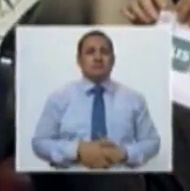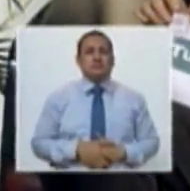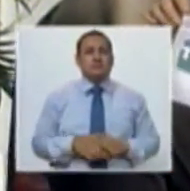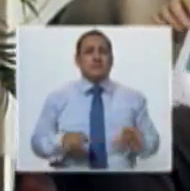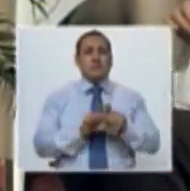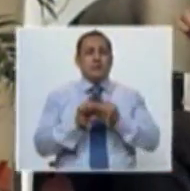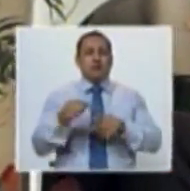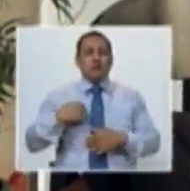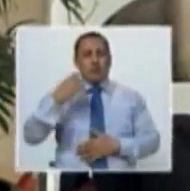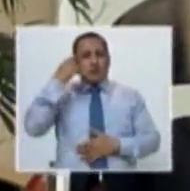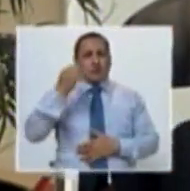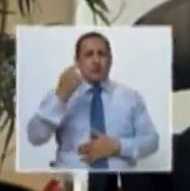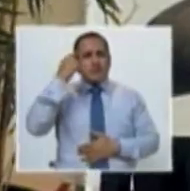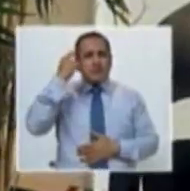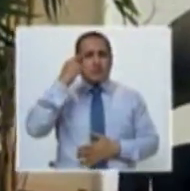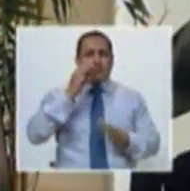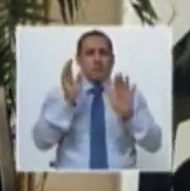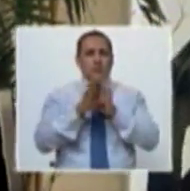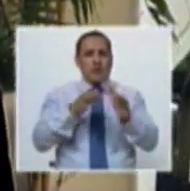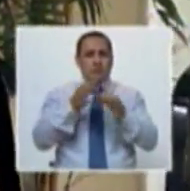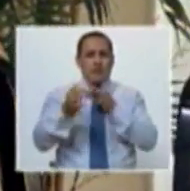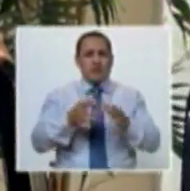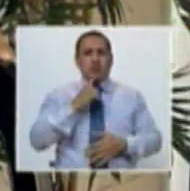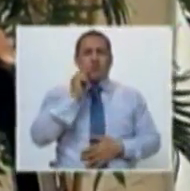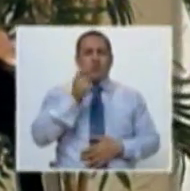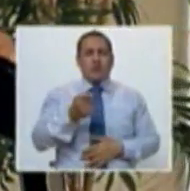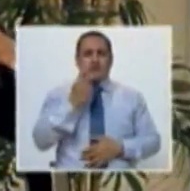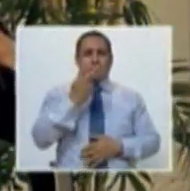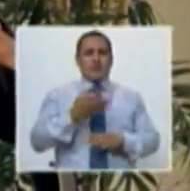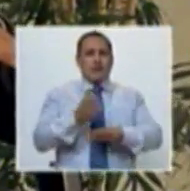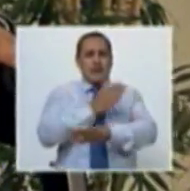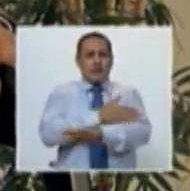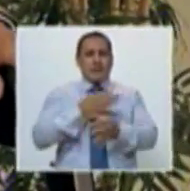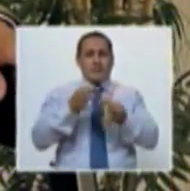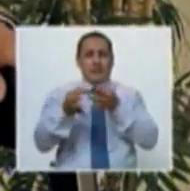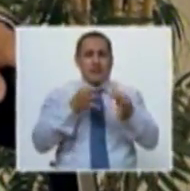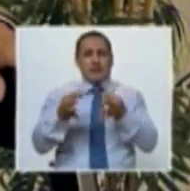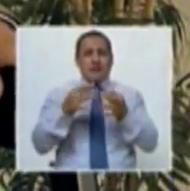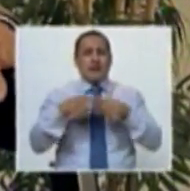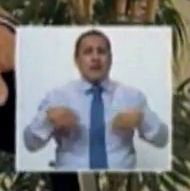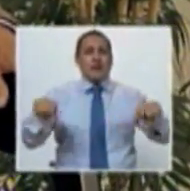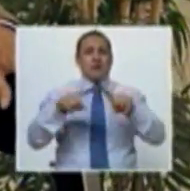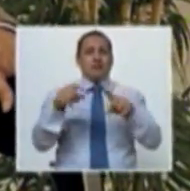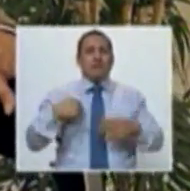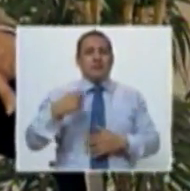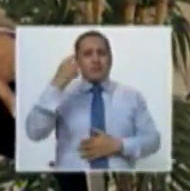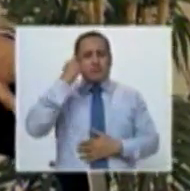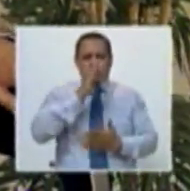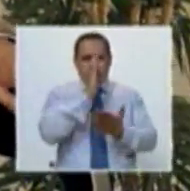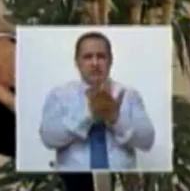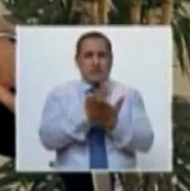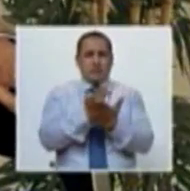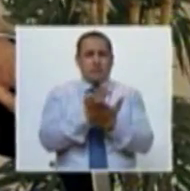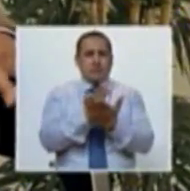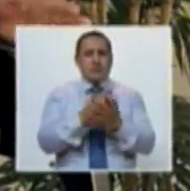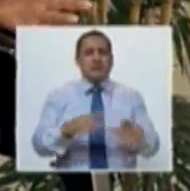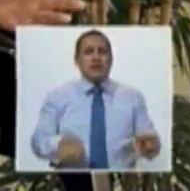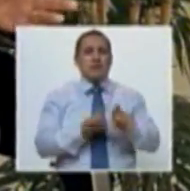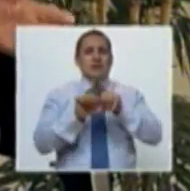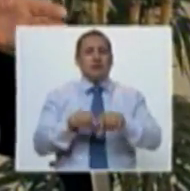Creo que las reflexiones que han hecho los magistrados del Tribunal Constitucional son reflexiones serias. Y